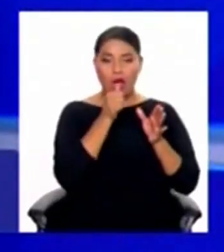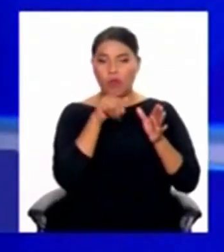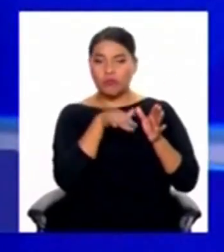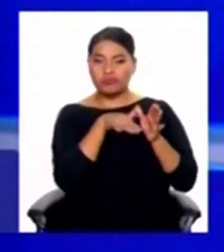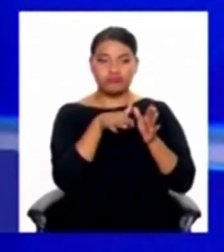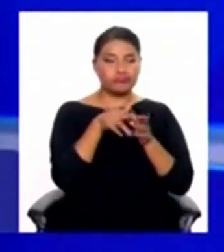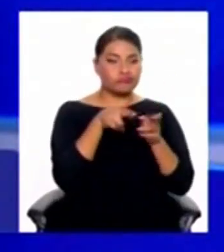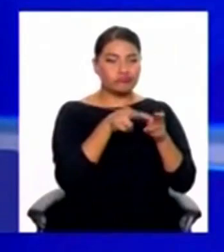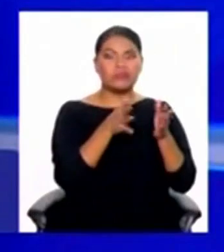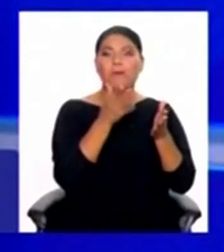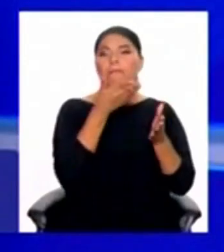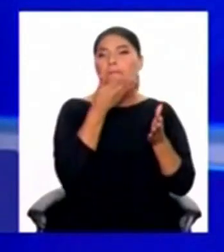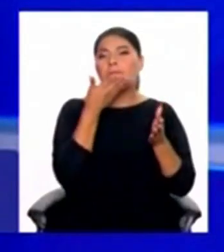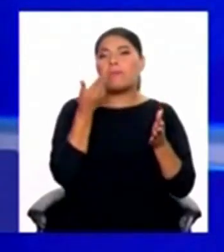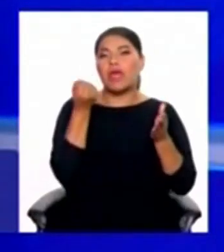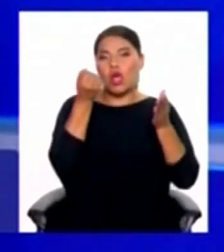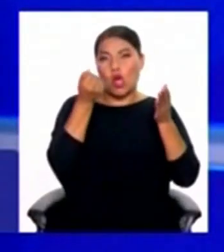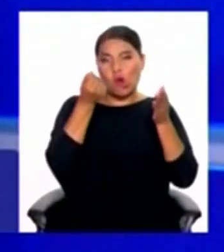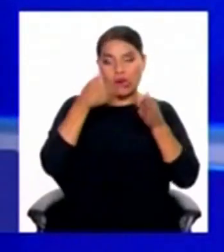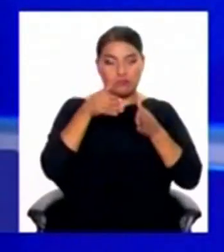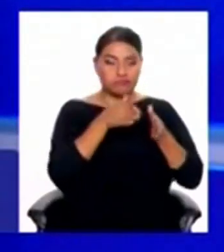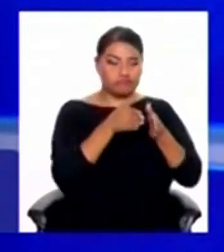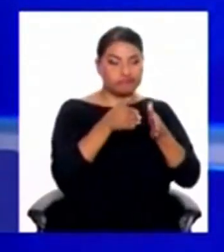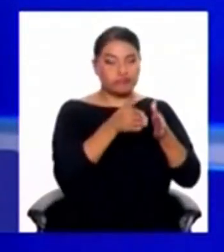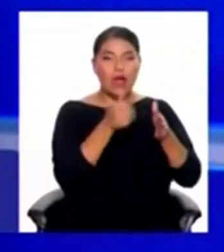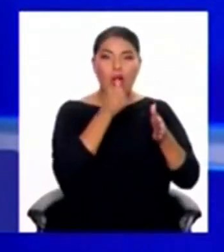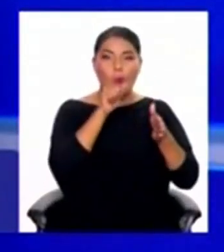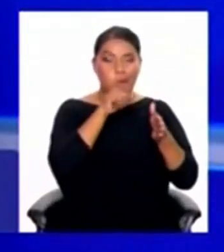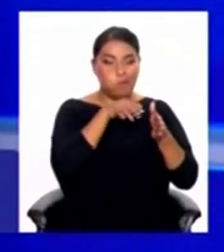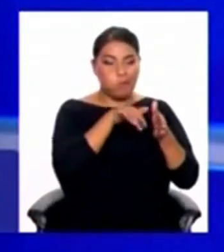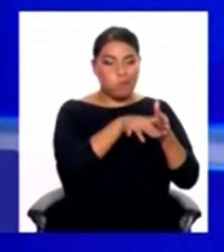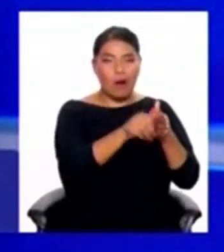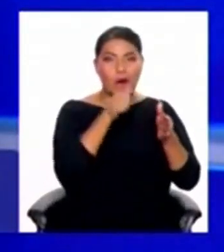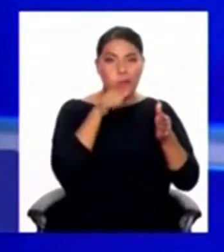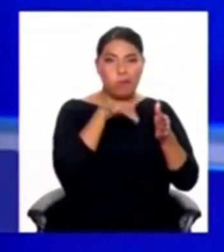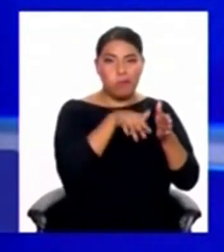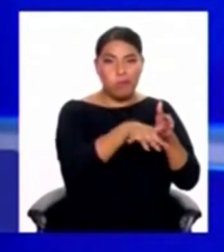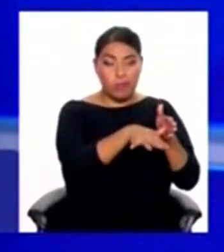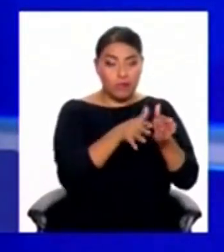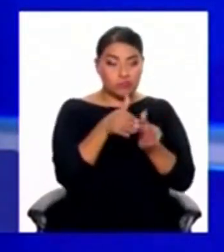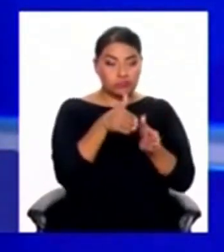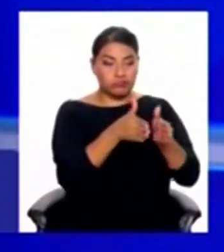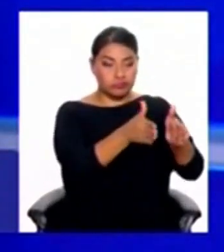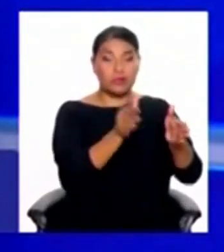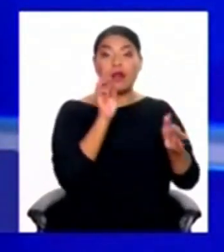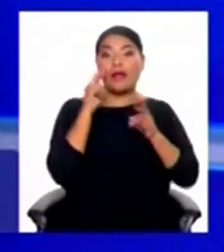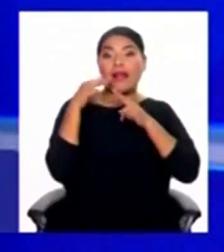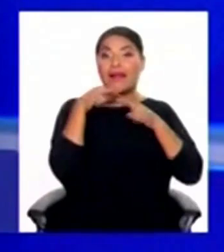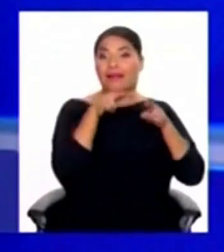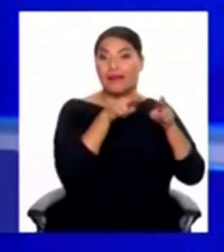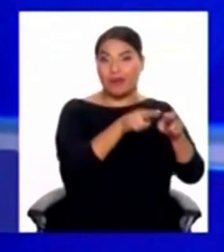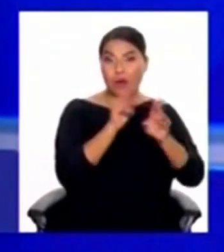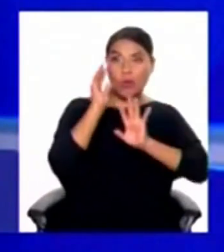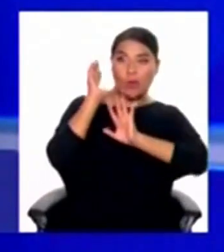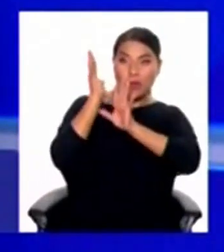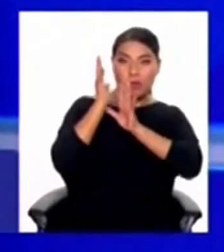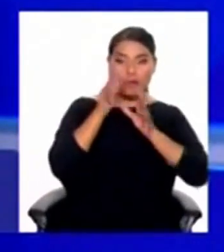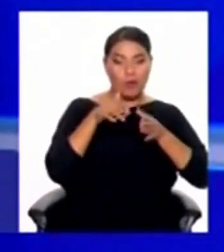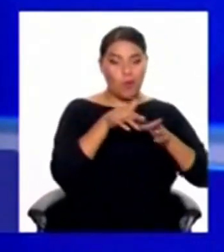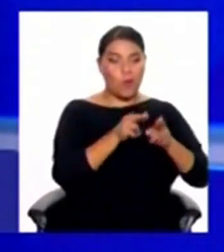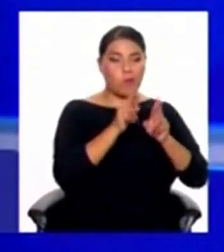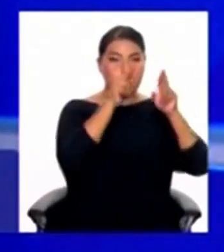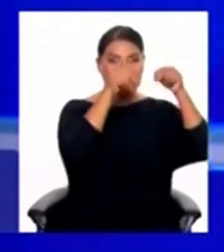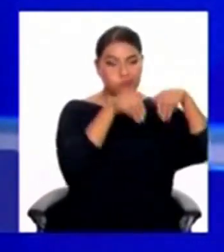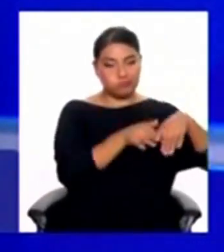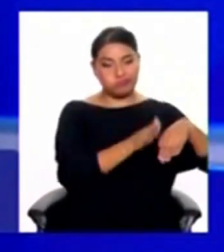y de mejoramiento de la capacidad de cauce, se hace esta canalización del río Piura, ¿no es cierto? Se generan estos bandejones de